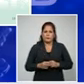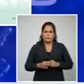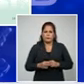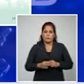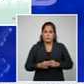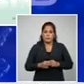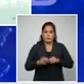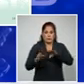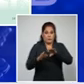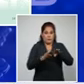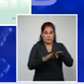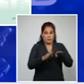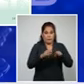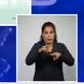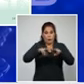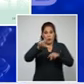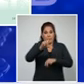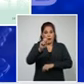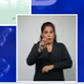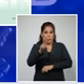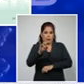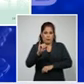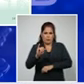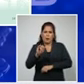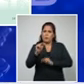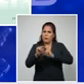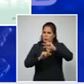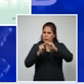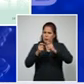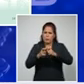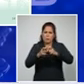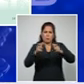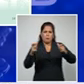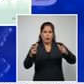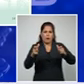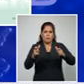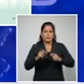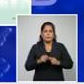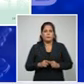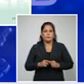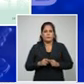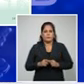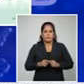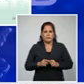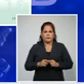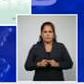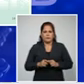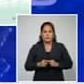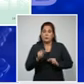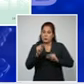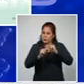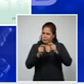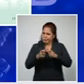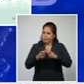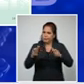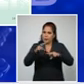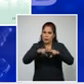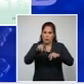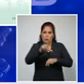26 casos en Holguín ayer significa un incremento de 16 casos más que el día anterior.